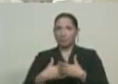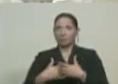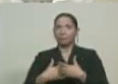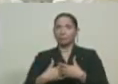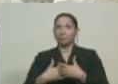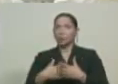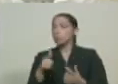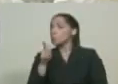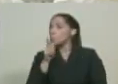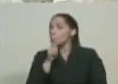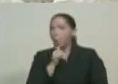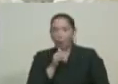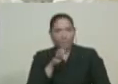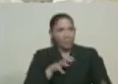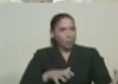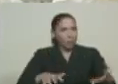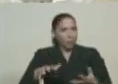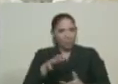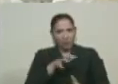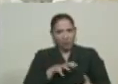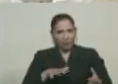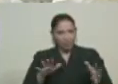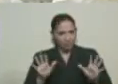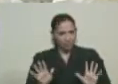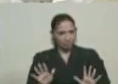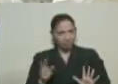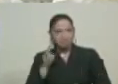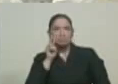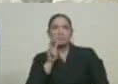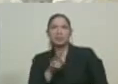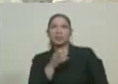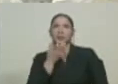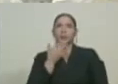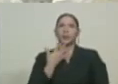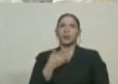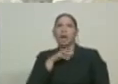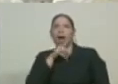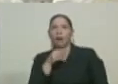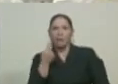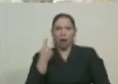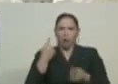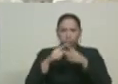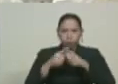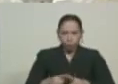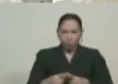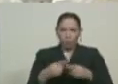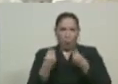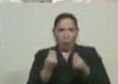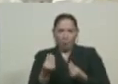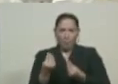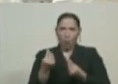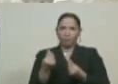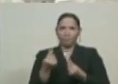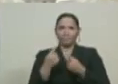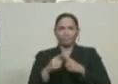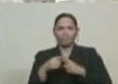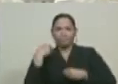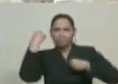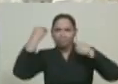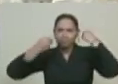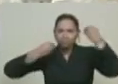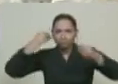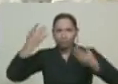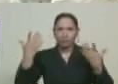que no haya excusa. Hemos visto por allí quienes hablan y sacan cuenta de calculadora de que eso va a impactar